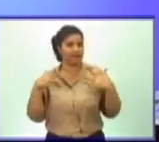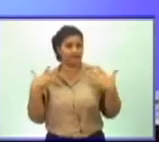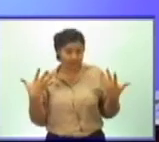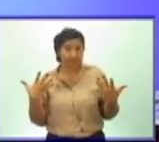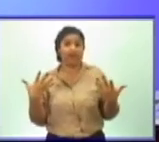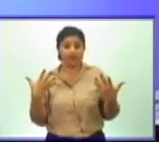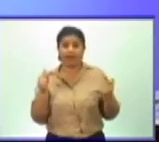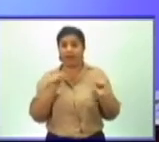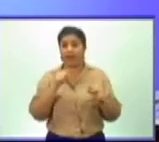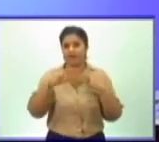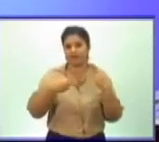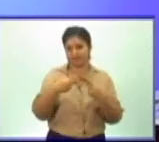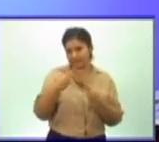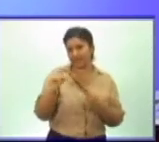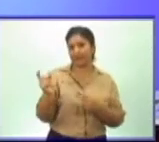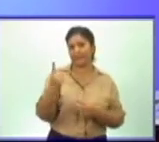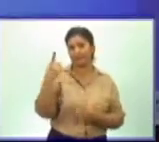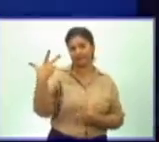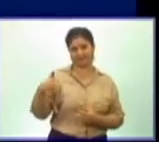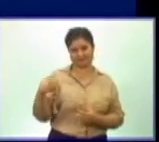siguiente actividad.